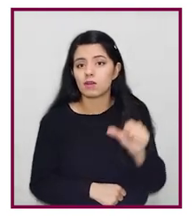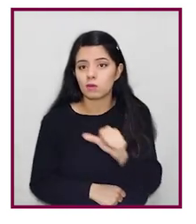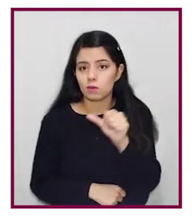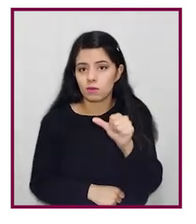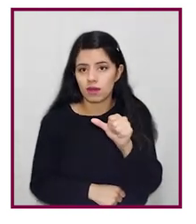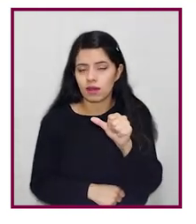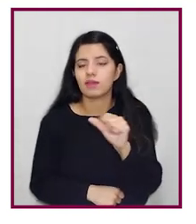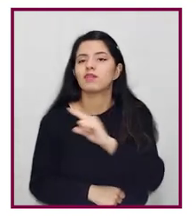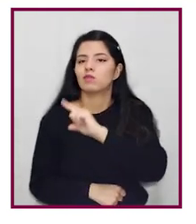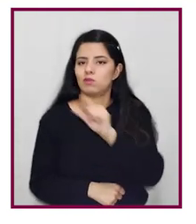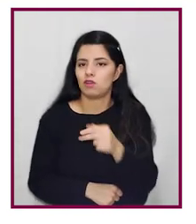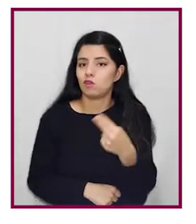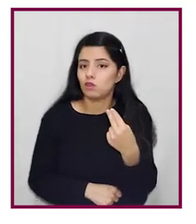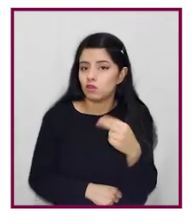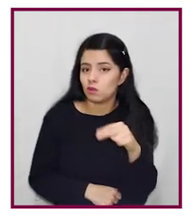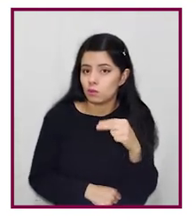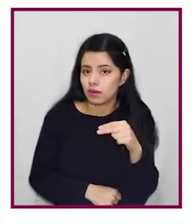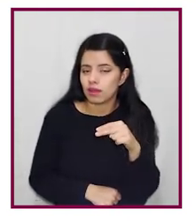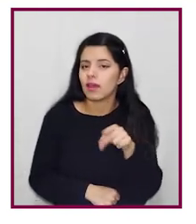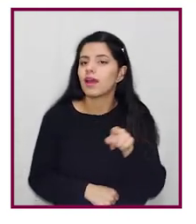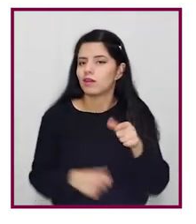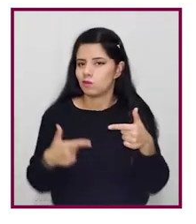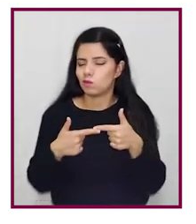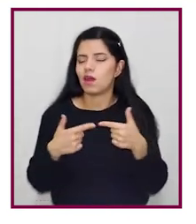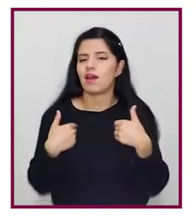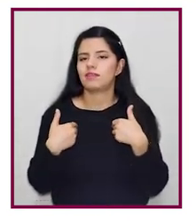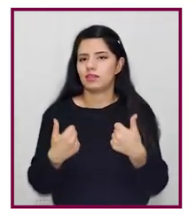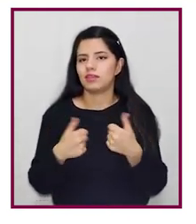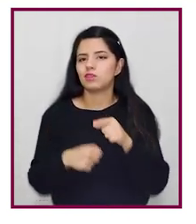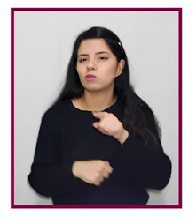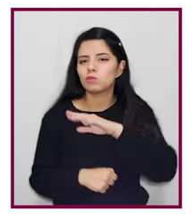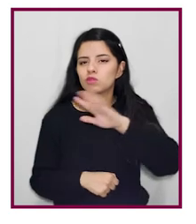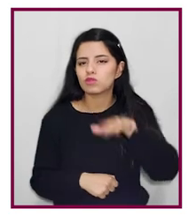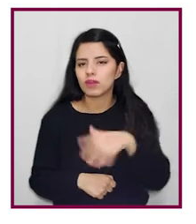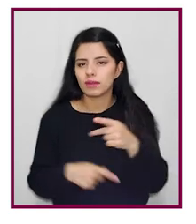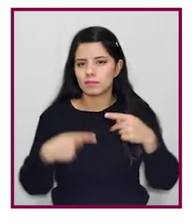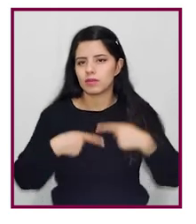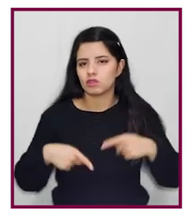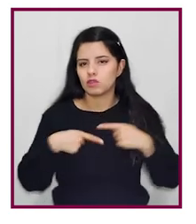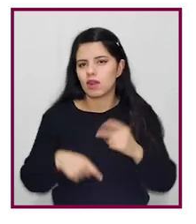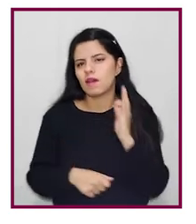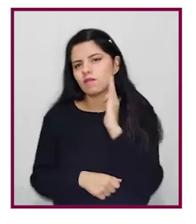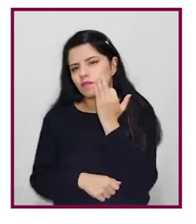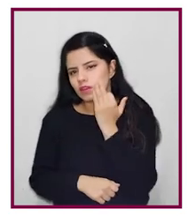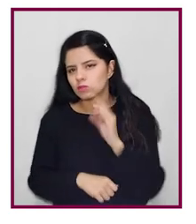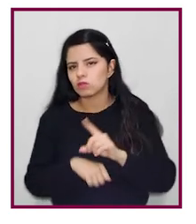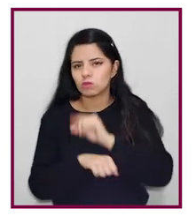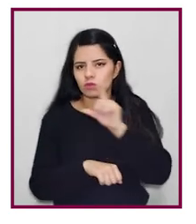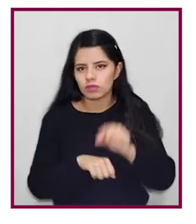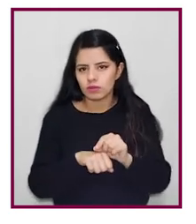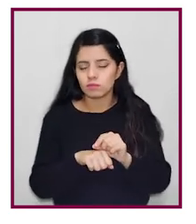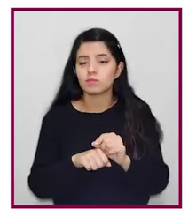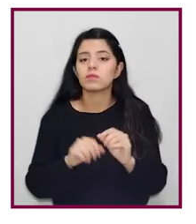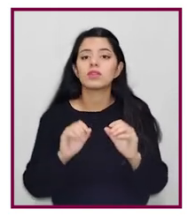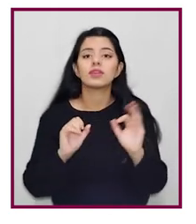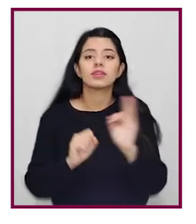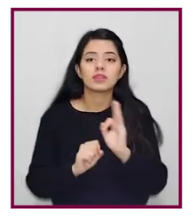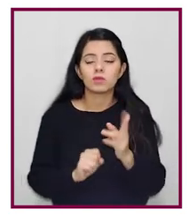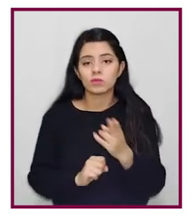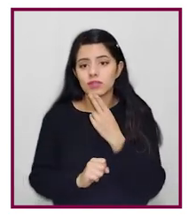Google entenderá que estás haciendo una búsqueda de una persona en una red social. Si utilizas también